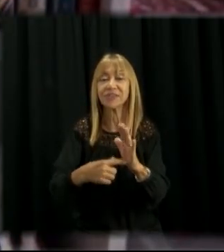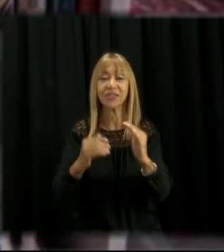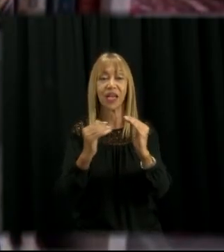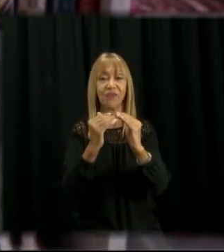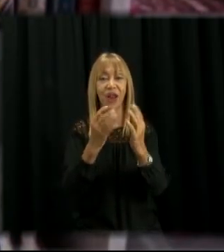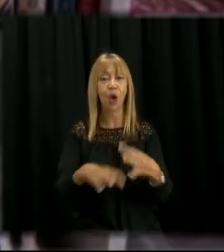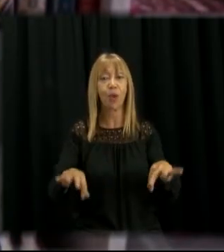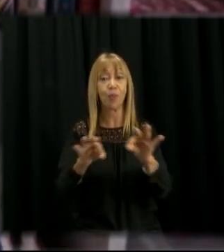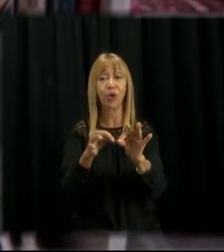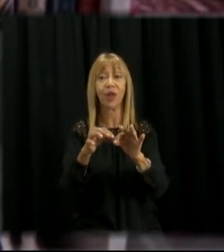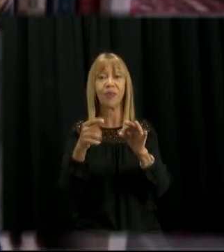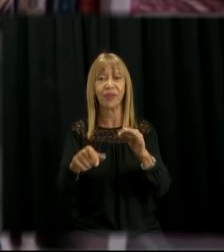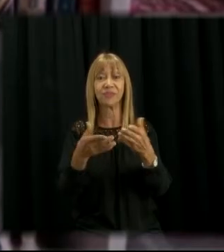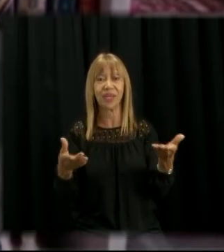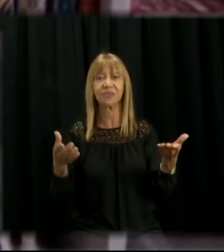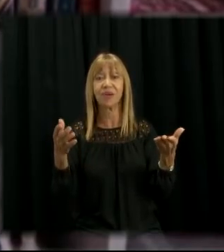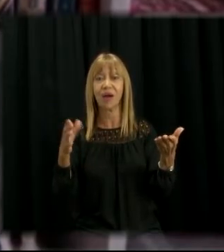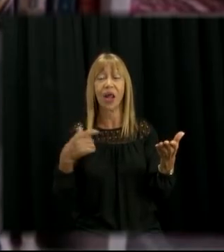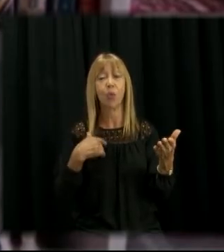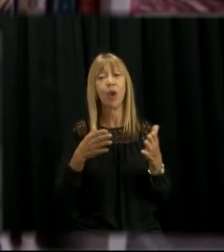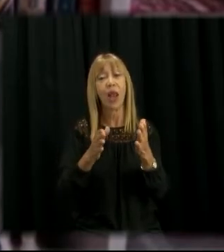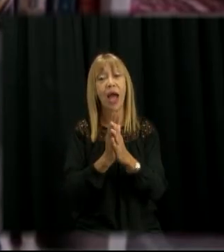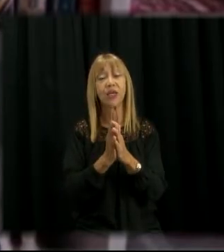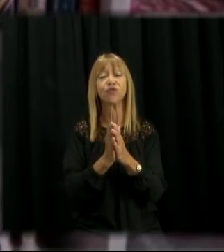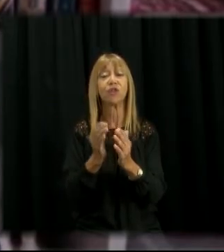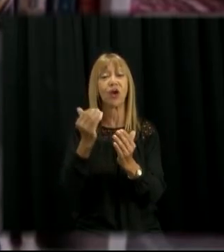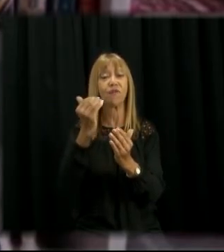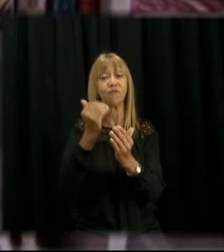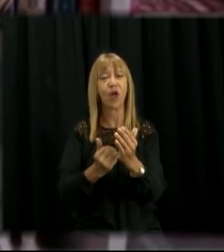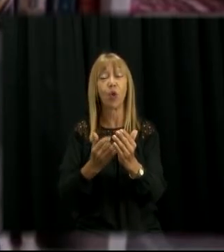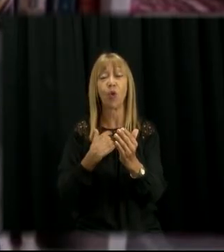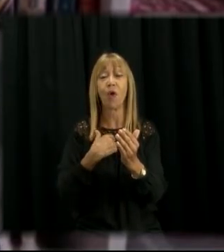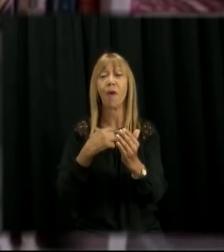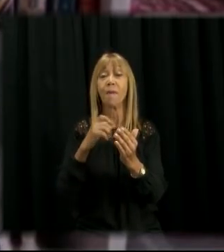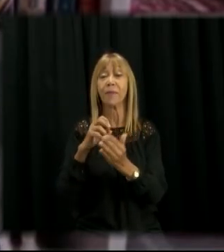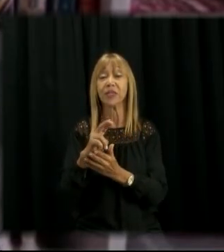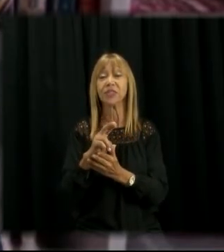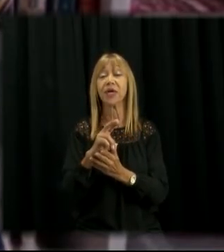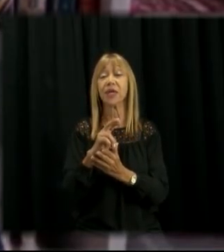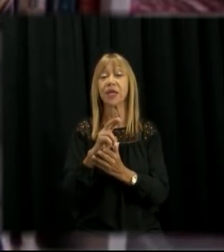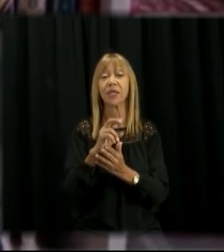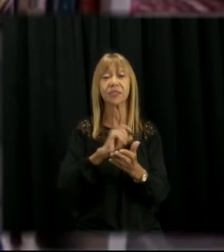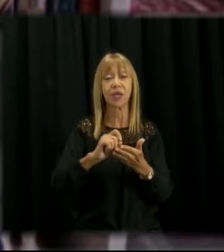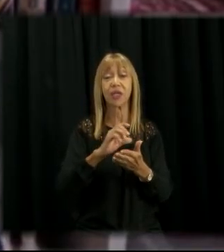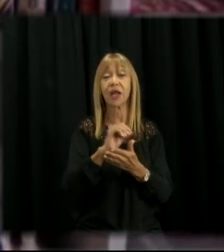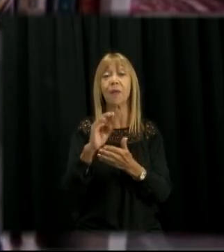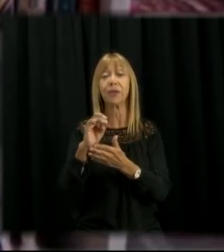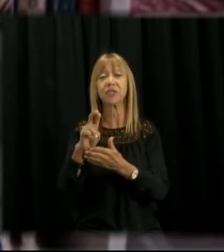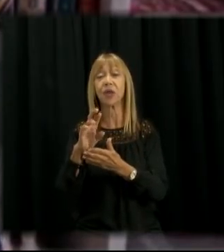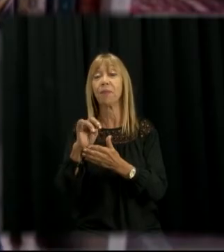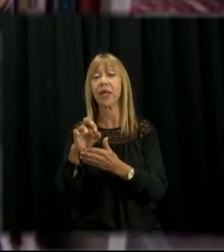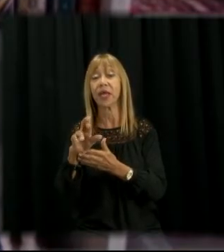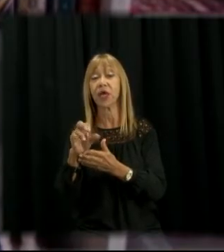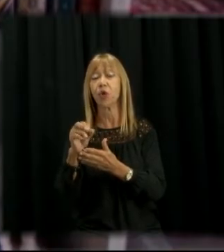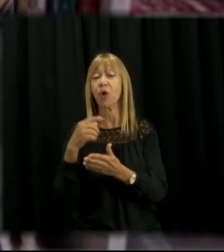el nivel de ambición y la importancia de esto. Quisiera pedir al señor secretario, al señor